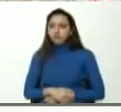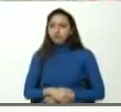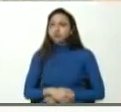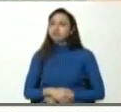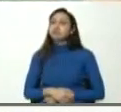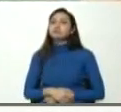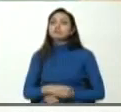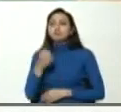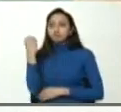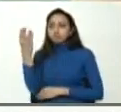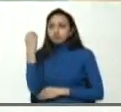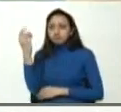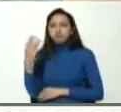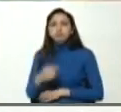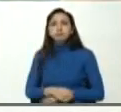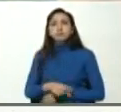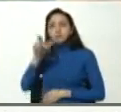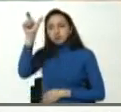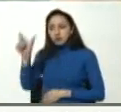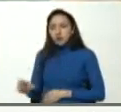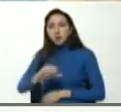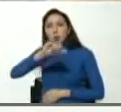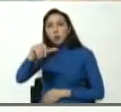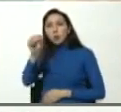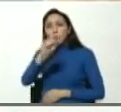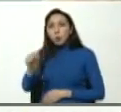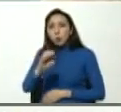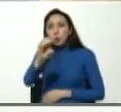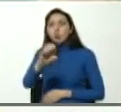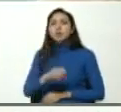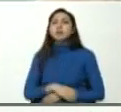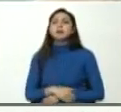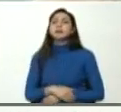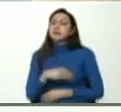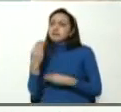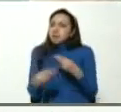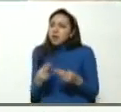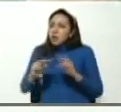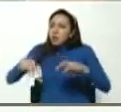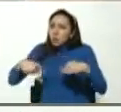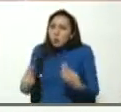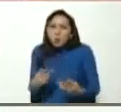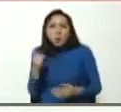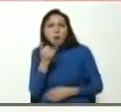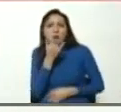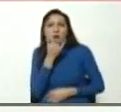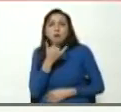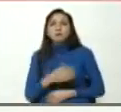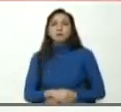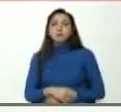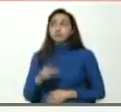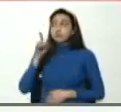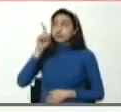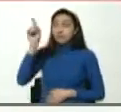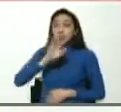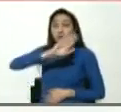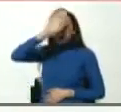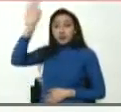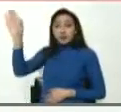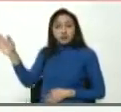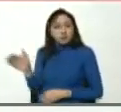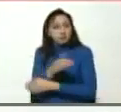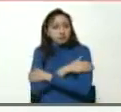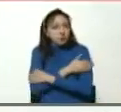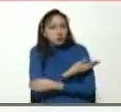entrevista a jose vicente para actualizarse de todo lo que ha sucedido y desde ya ellos abrazándonos